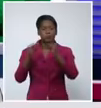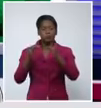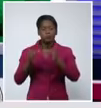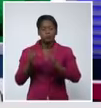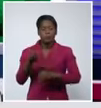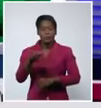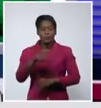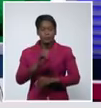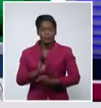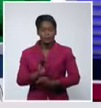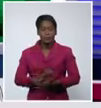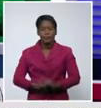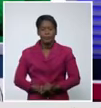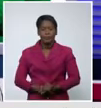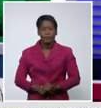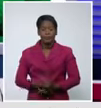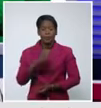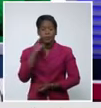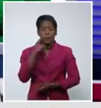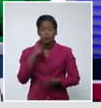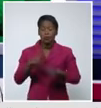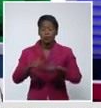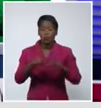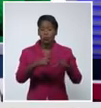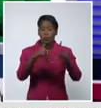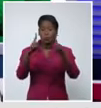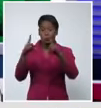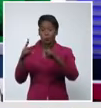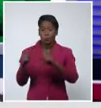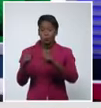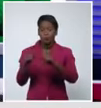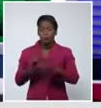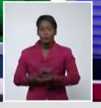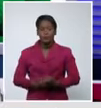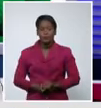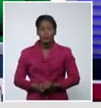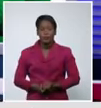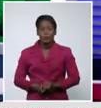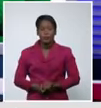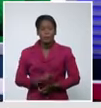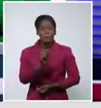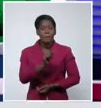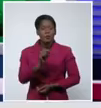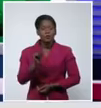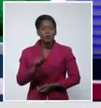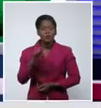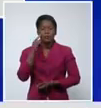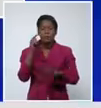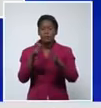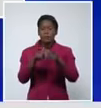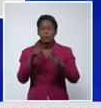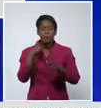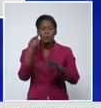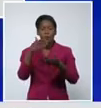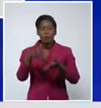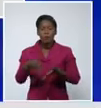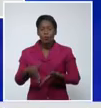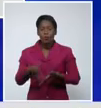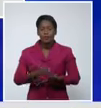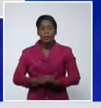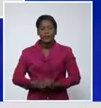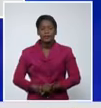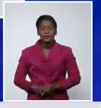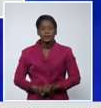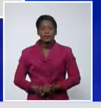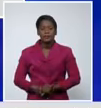vemos el gráfico de los que reportan el mayor número de fallecidos,